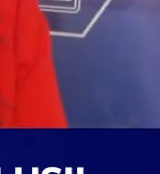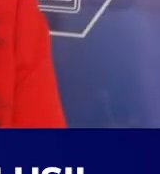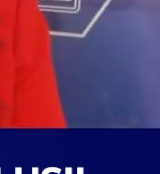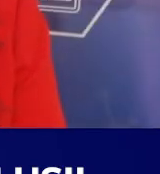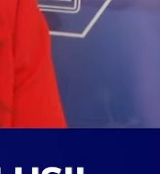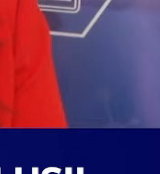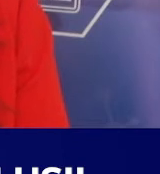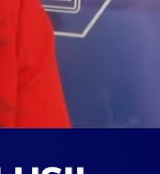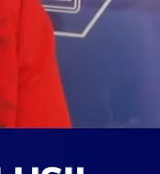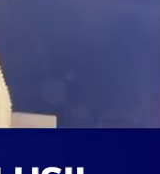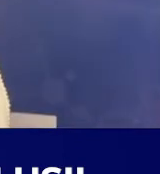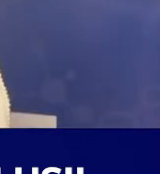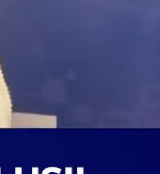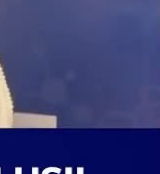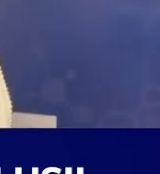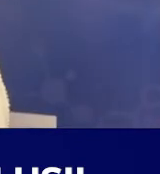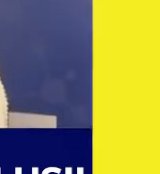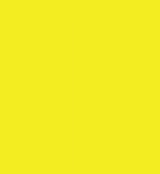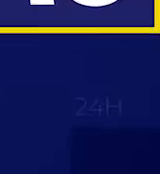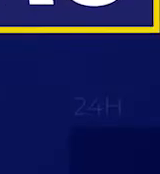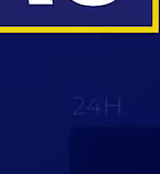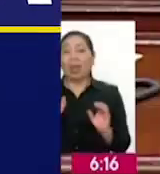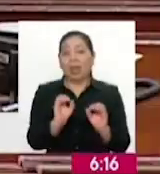en la cual participaron más de 100 alumnos.